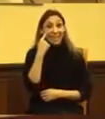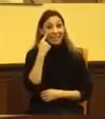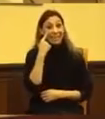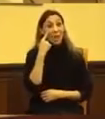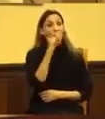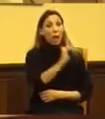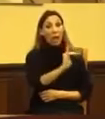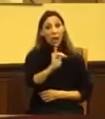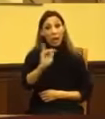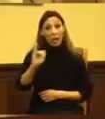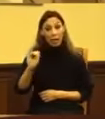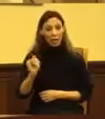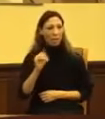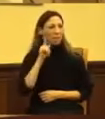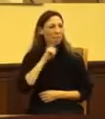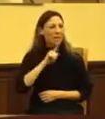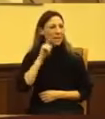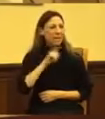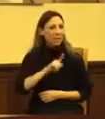absolutamente falso lo que está usted diciendo.